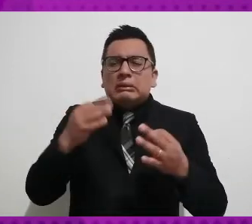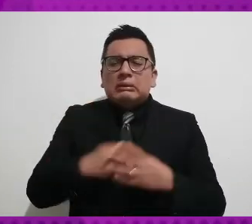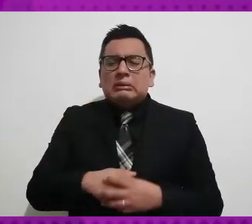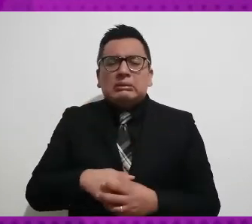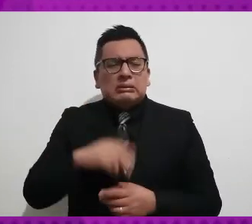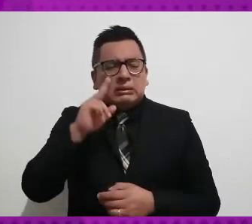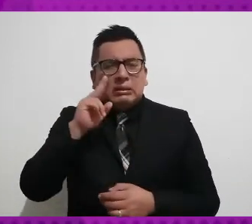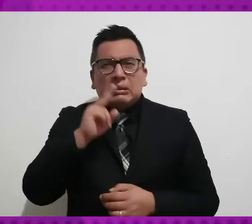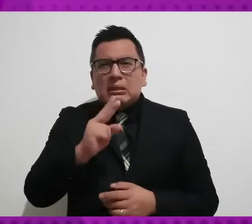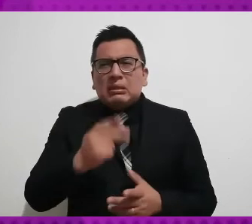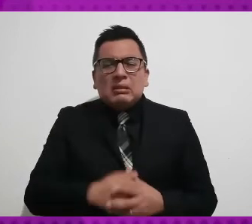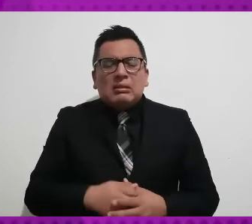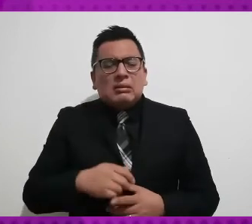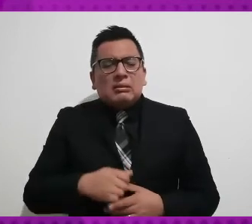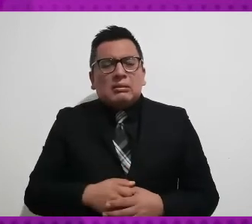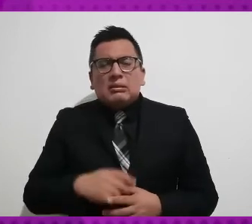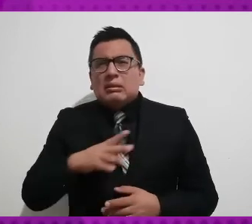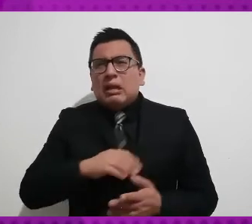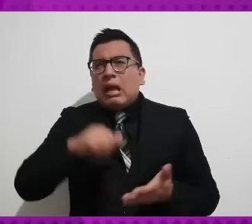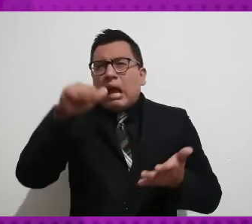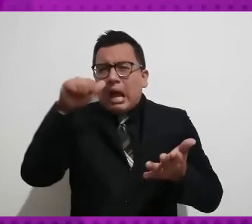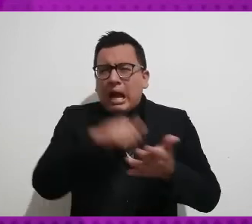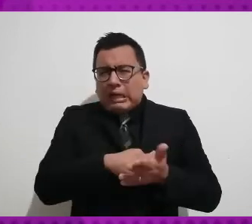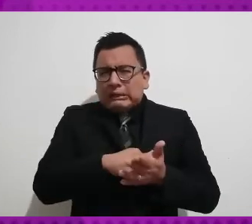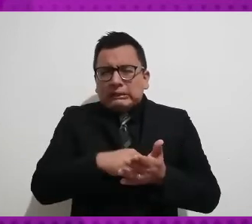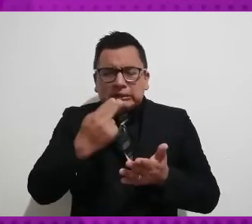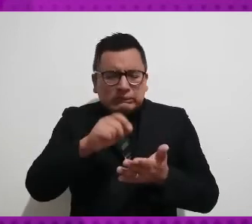verdaderamente demencial la cantidad de actas,